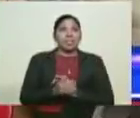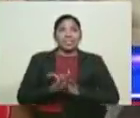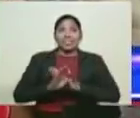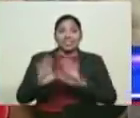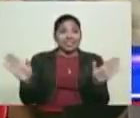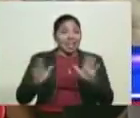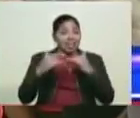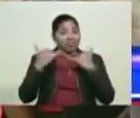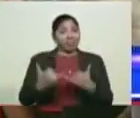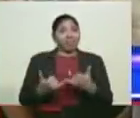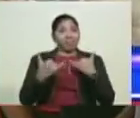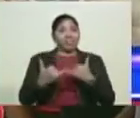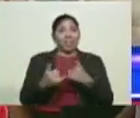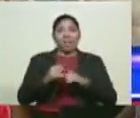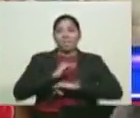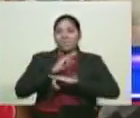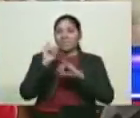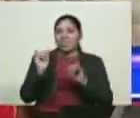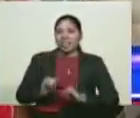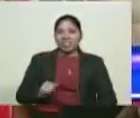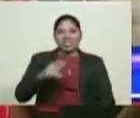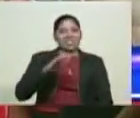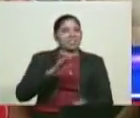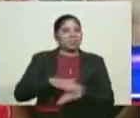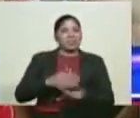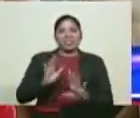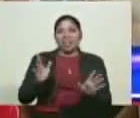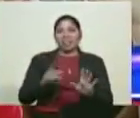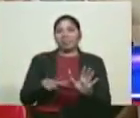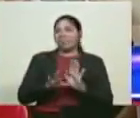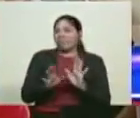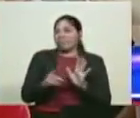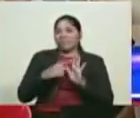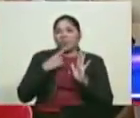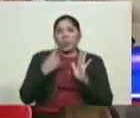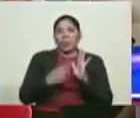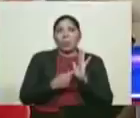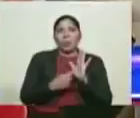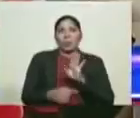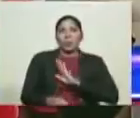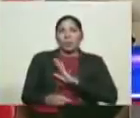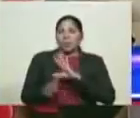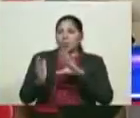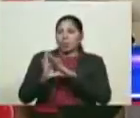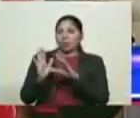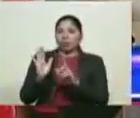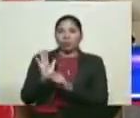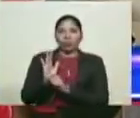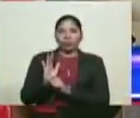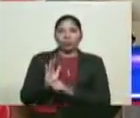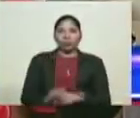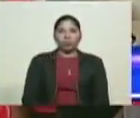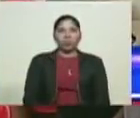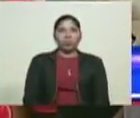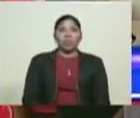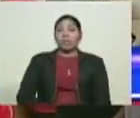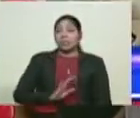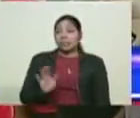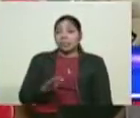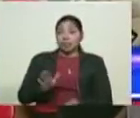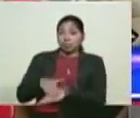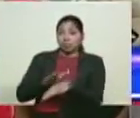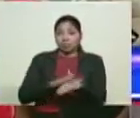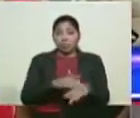este momento felices el día porque cumplimos. El presidente Nicolás Maduro hizo un llamado para